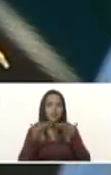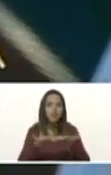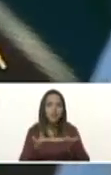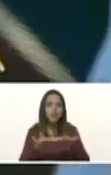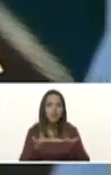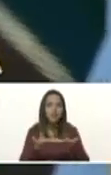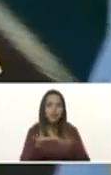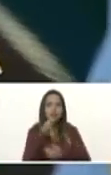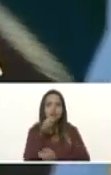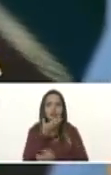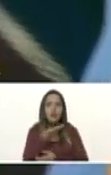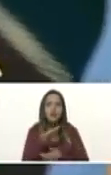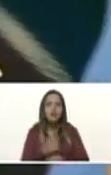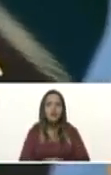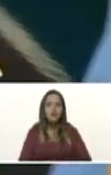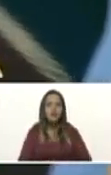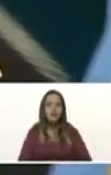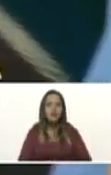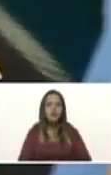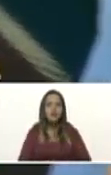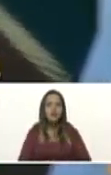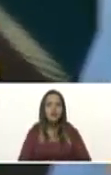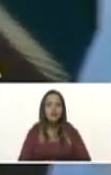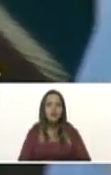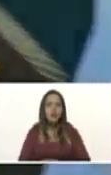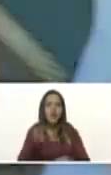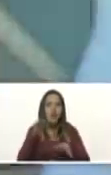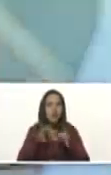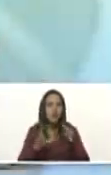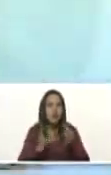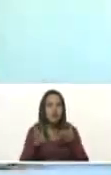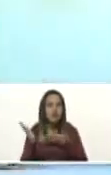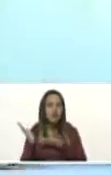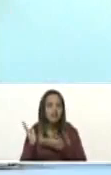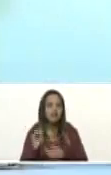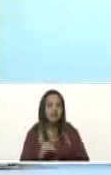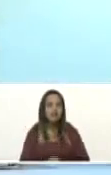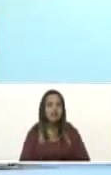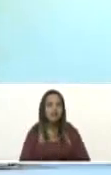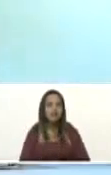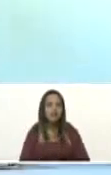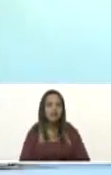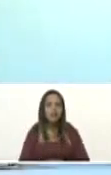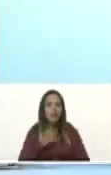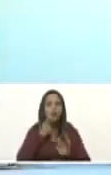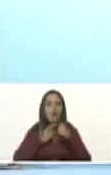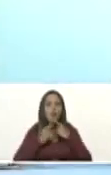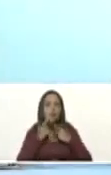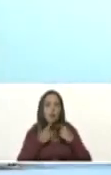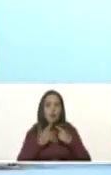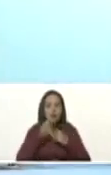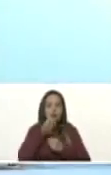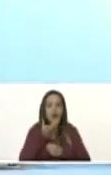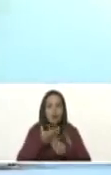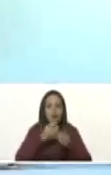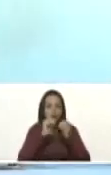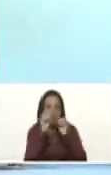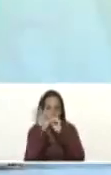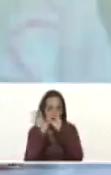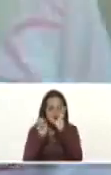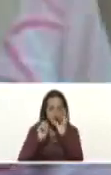hermoso. ¿Mm? Para la suerte, miren. Colorido, la belleza, el